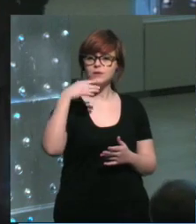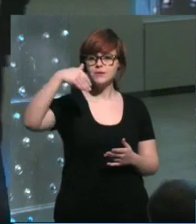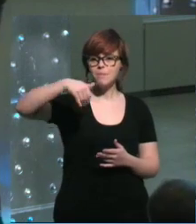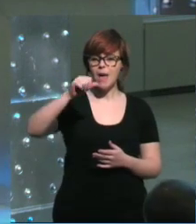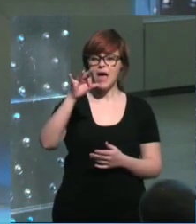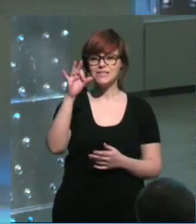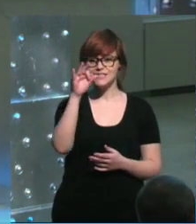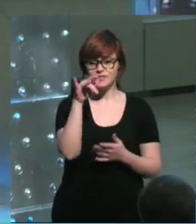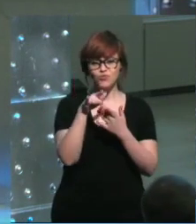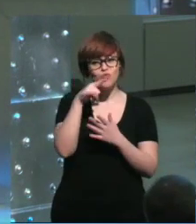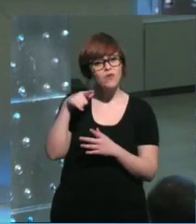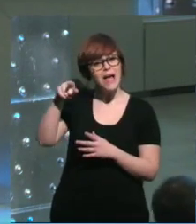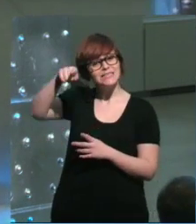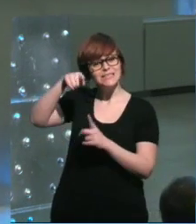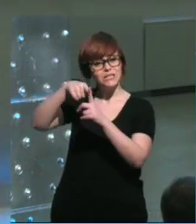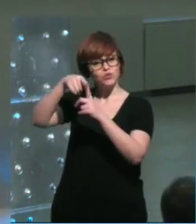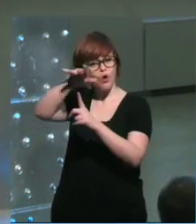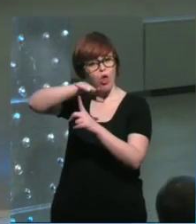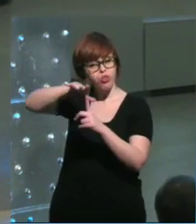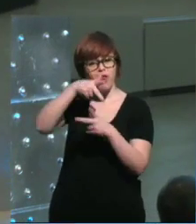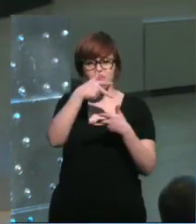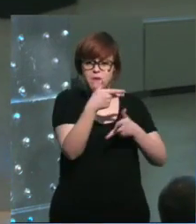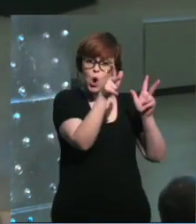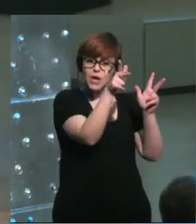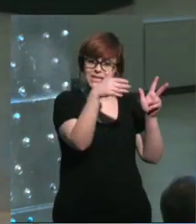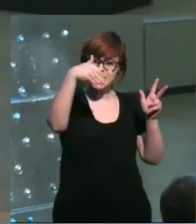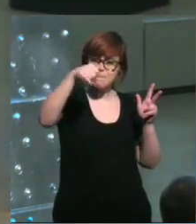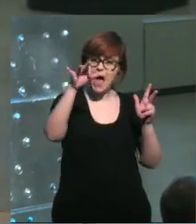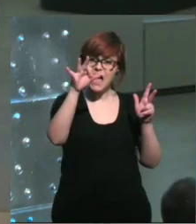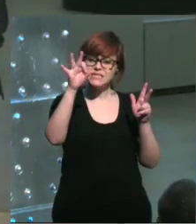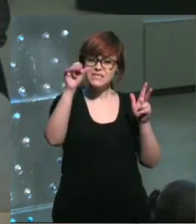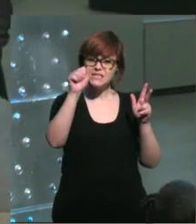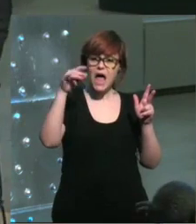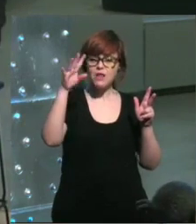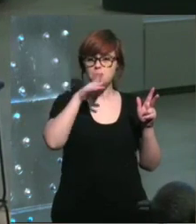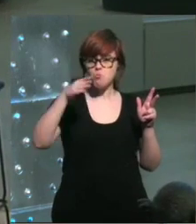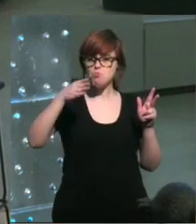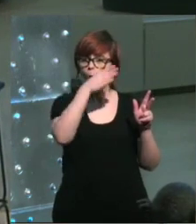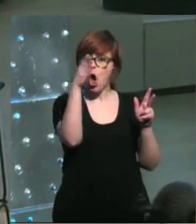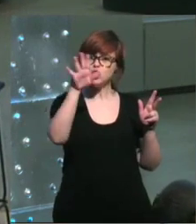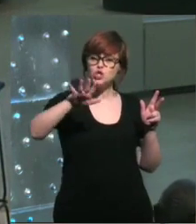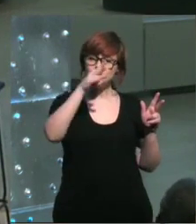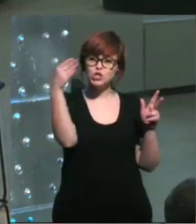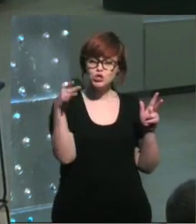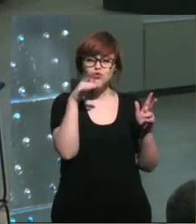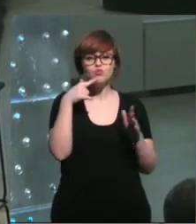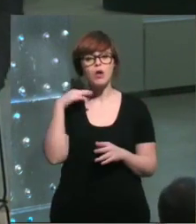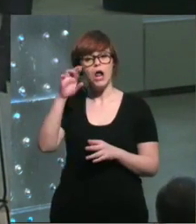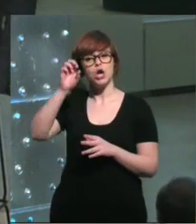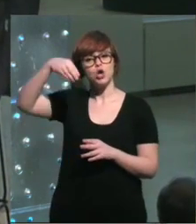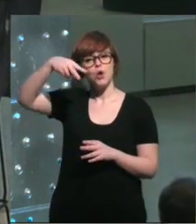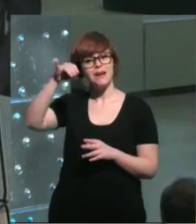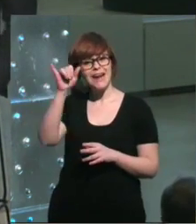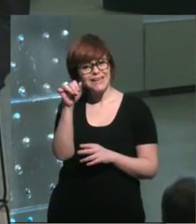Massachusetts. O sea, la meca de los demócratas es Massachusetts, y ahí vienen los Kennedy. Y este señor fue gobernador de Massachusetts, solo porque